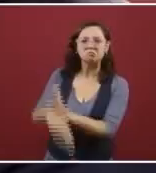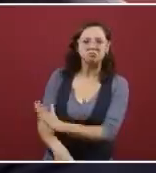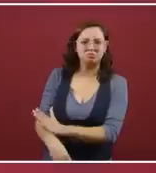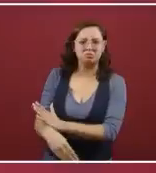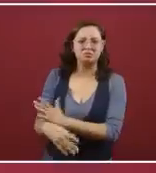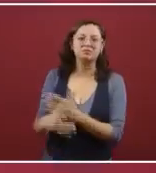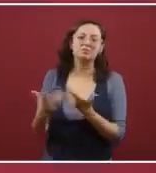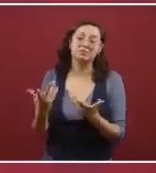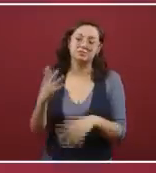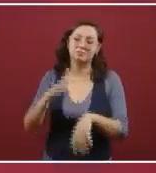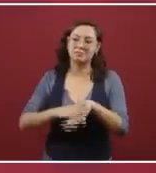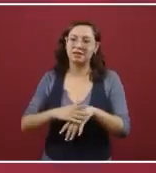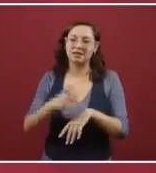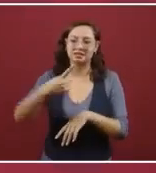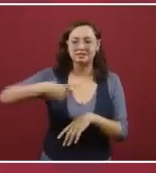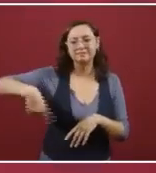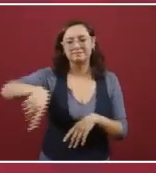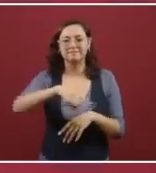derecho